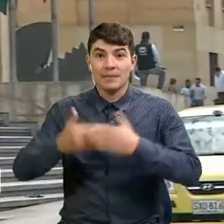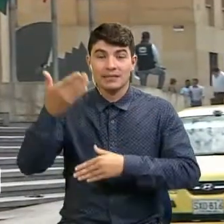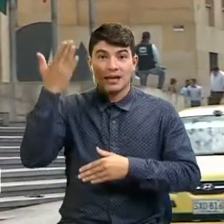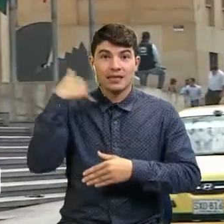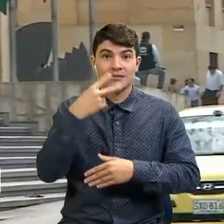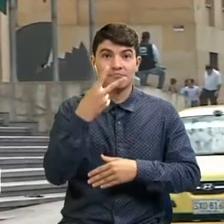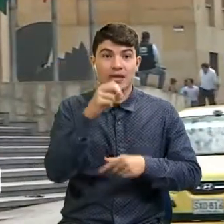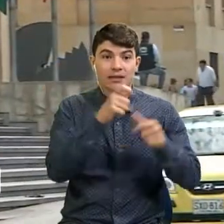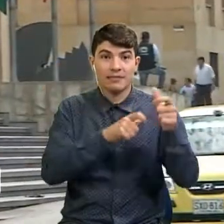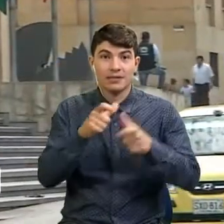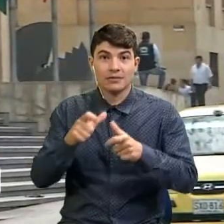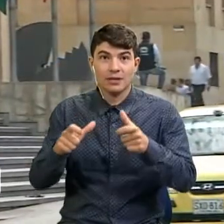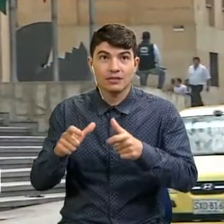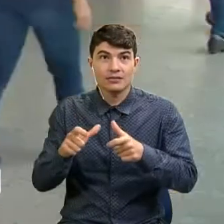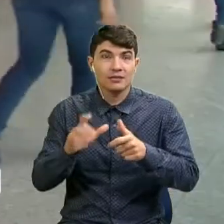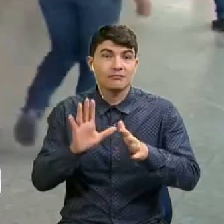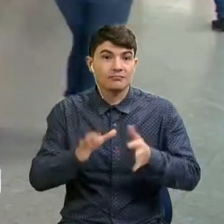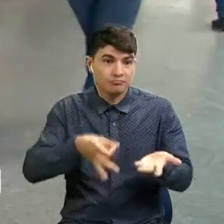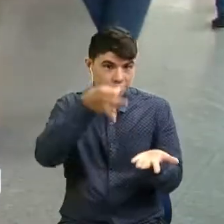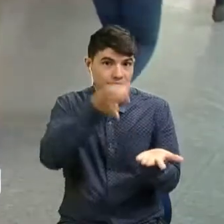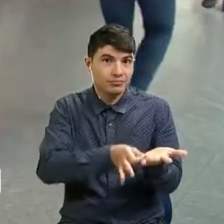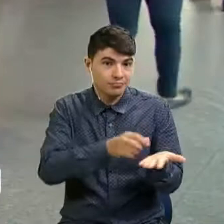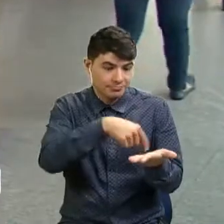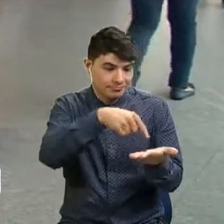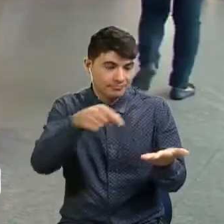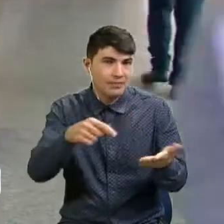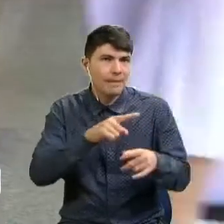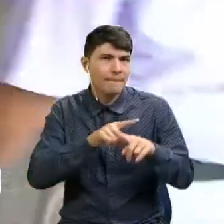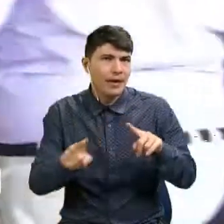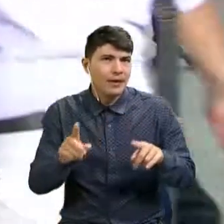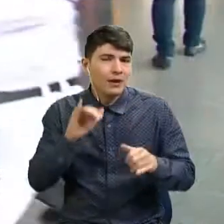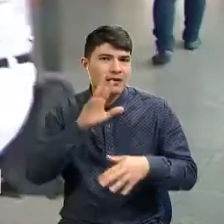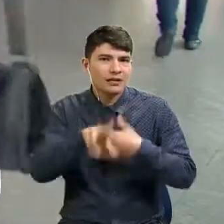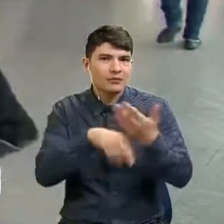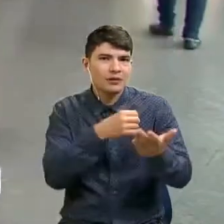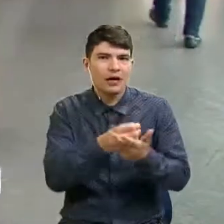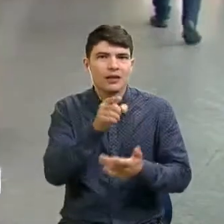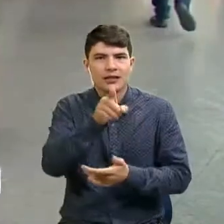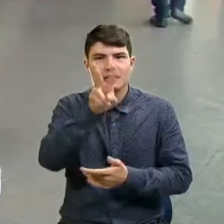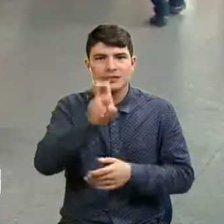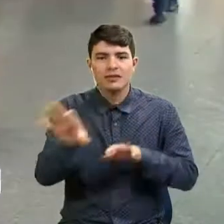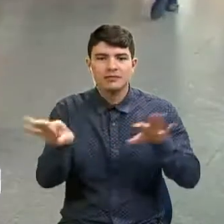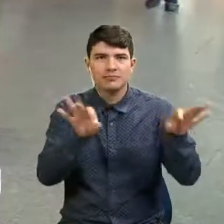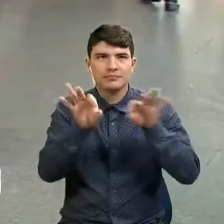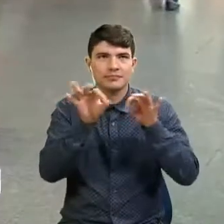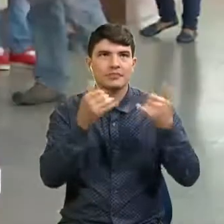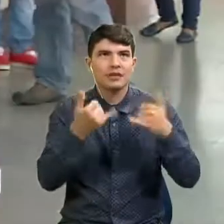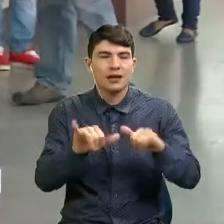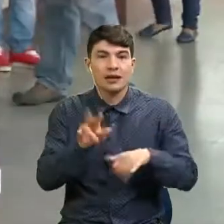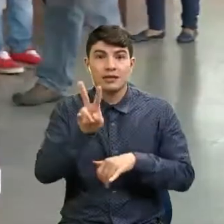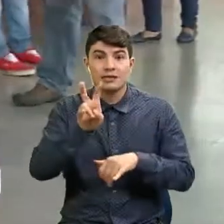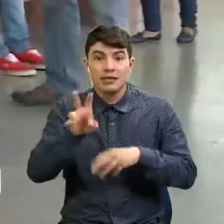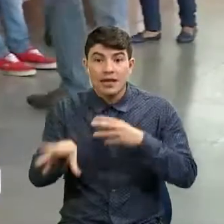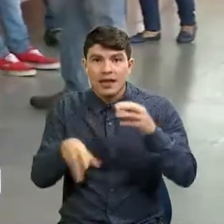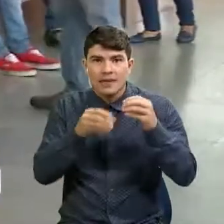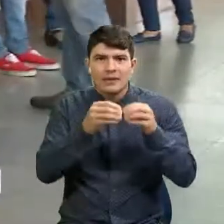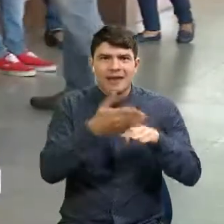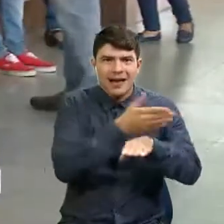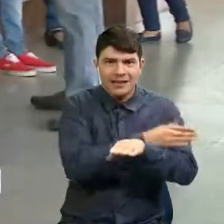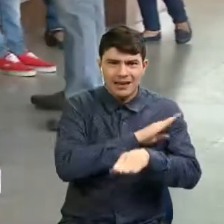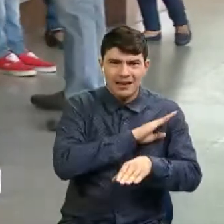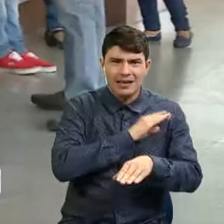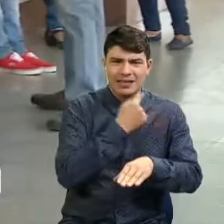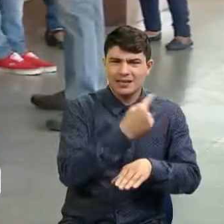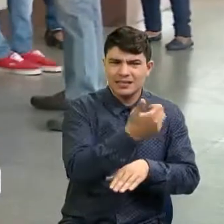venezolanos los que cumplieron con los requisitos pero al final 17 fueron seleccionados 7 más de los 10 que